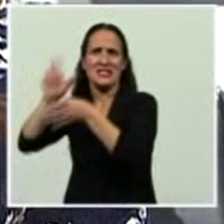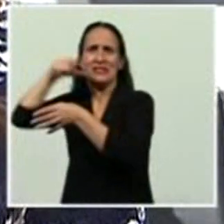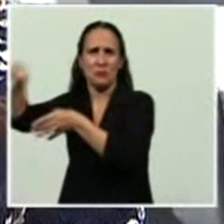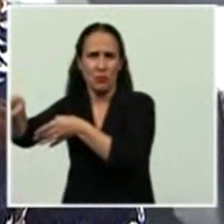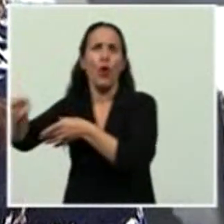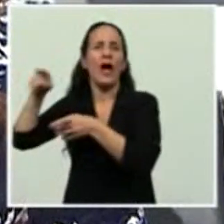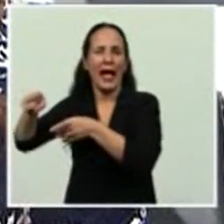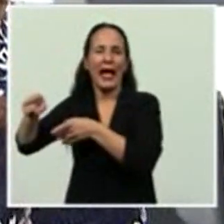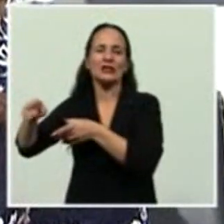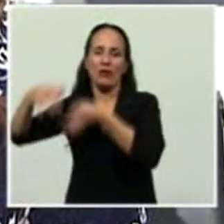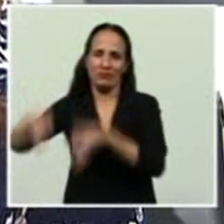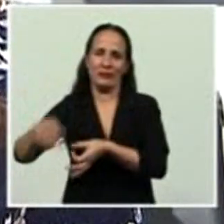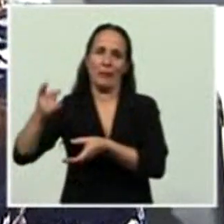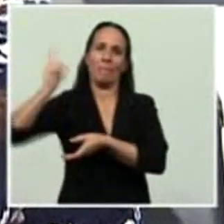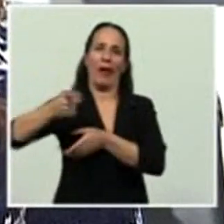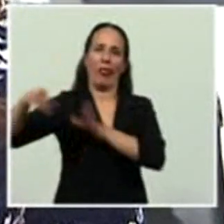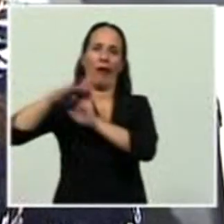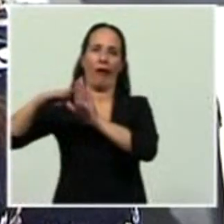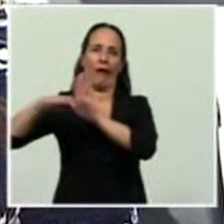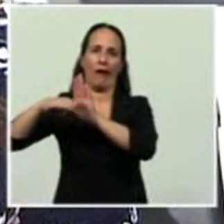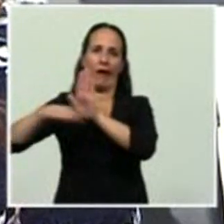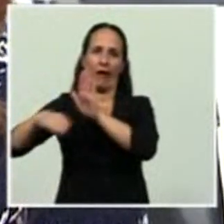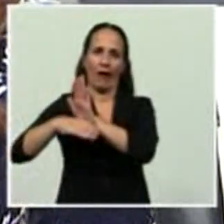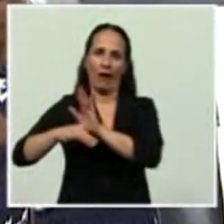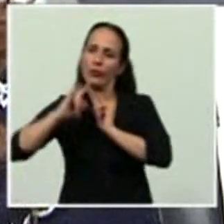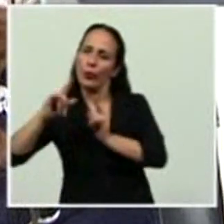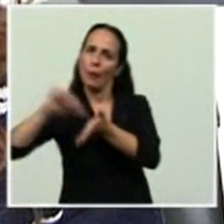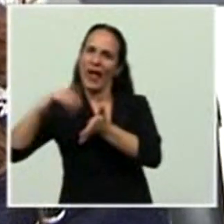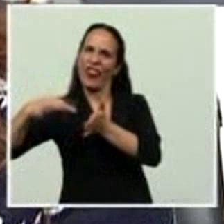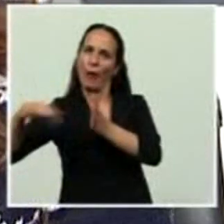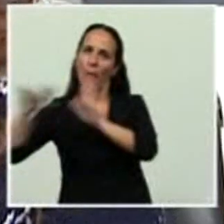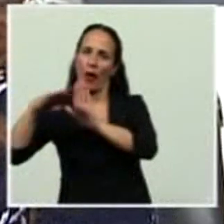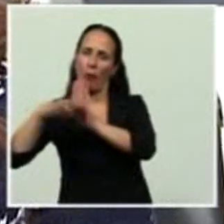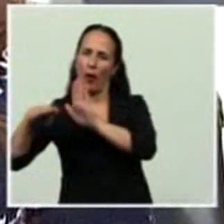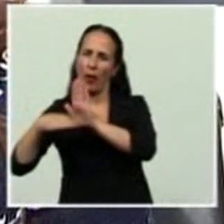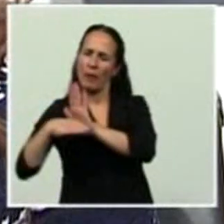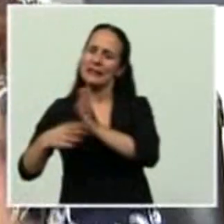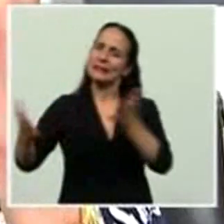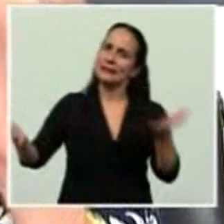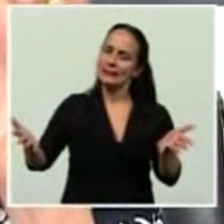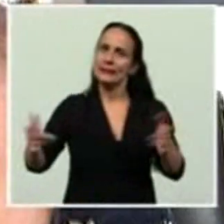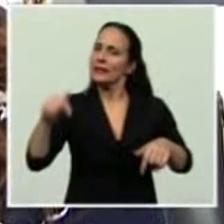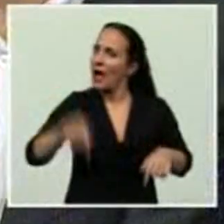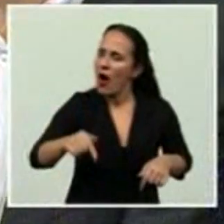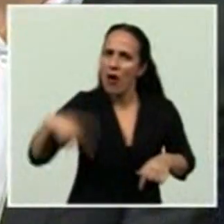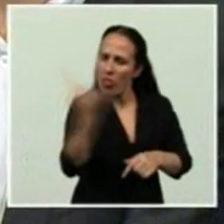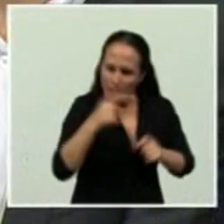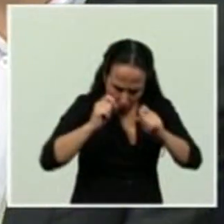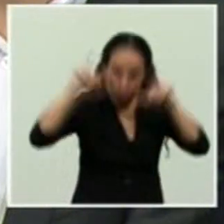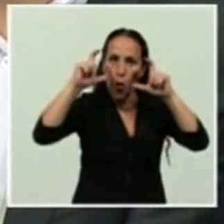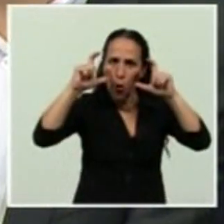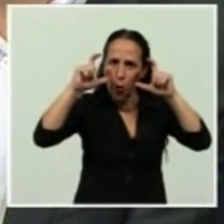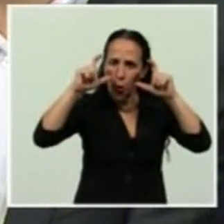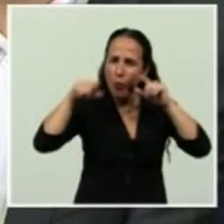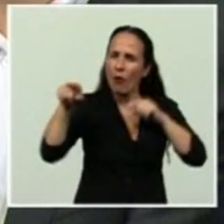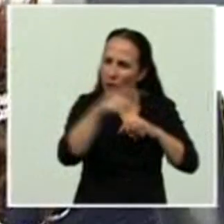están imponiendo las condiciones a los países entonces creo que es hora de que todos abramos bien los ojos sobre